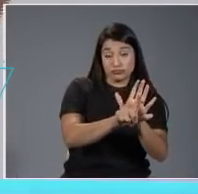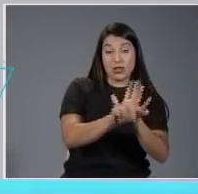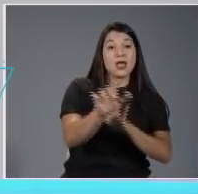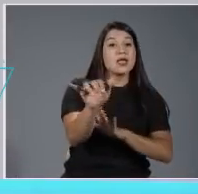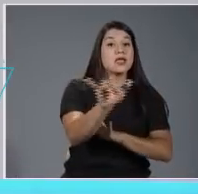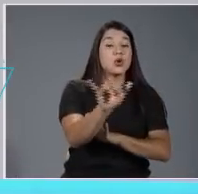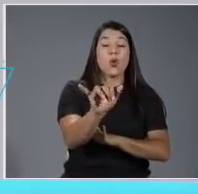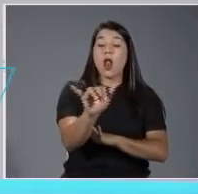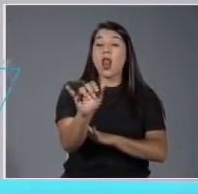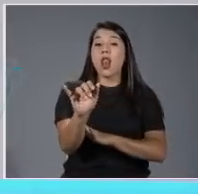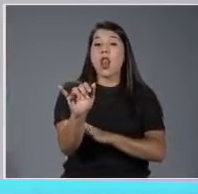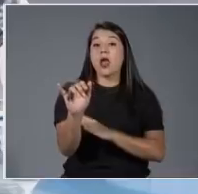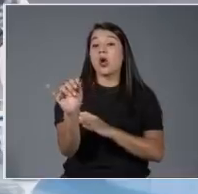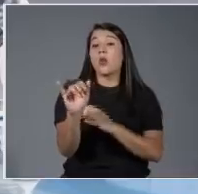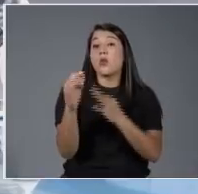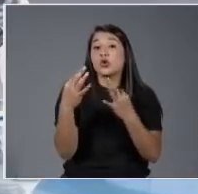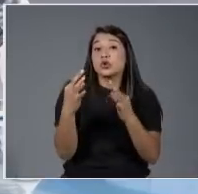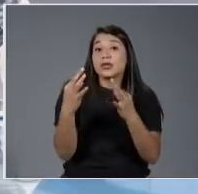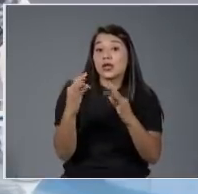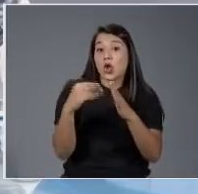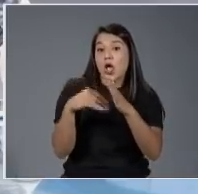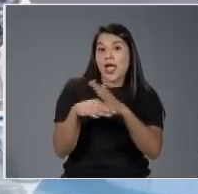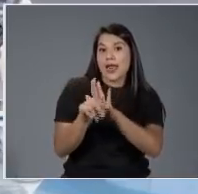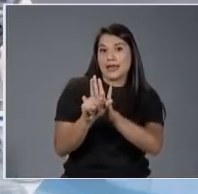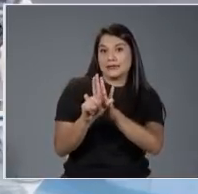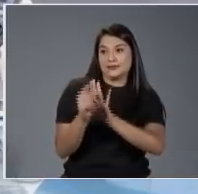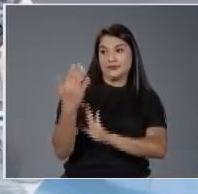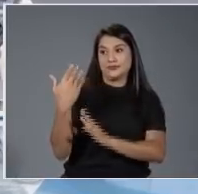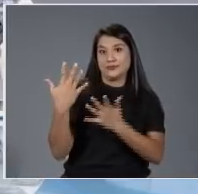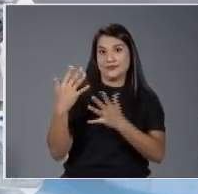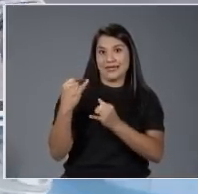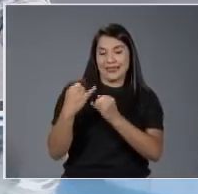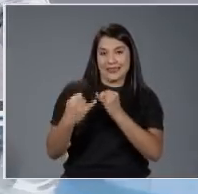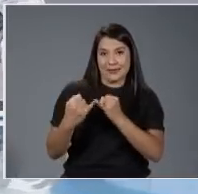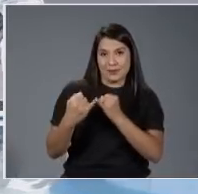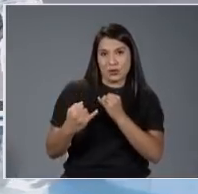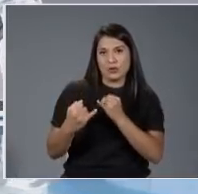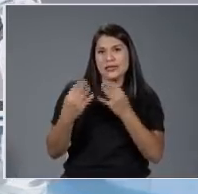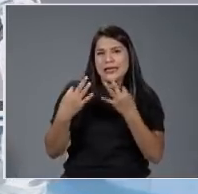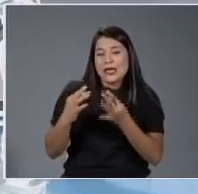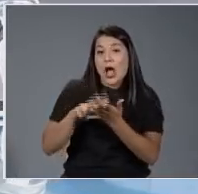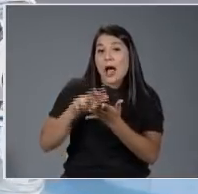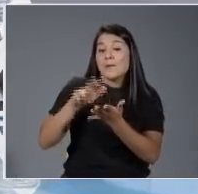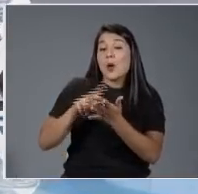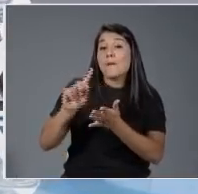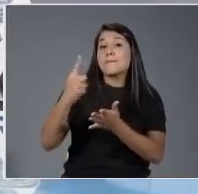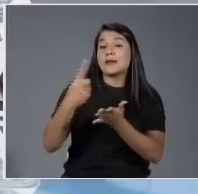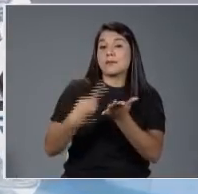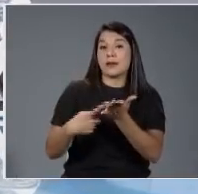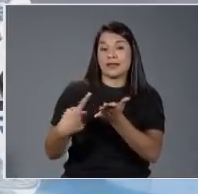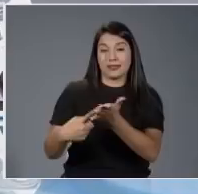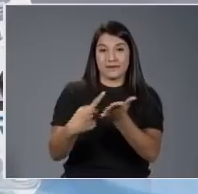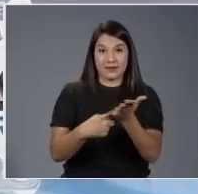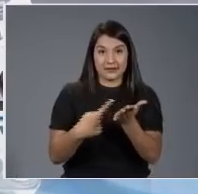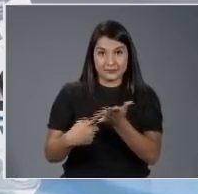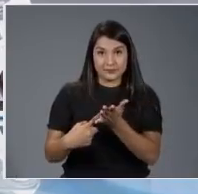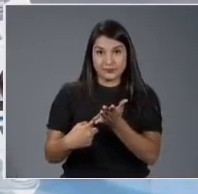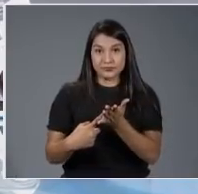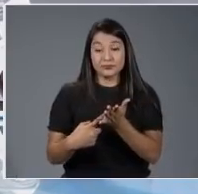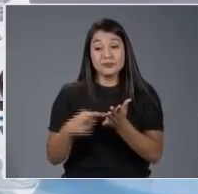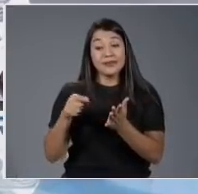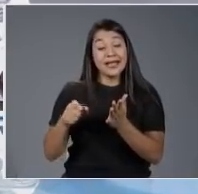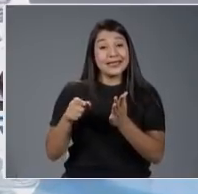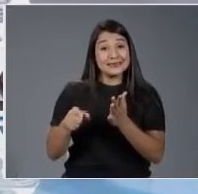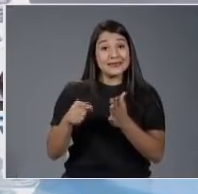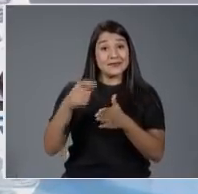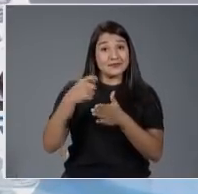que se intentó en la asamblea que acaba de concluir, que aprobaran por lo menos en primer debate este paquete